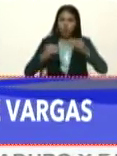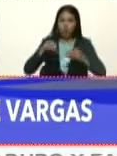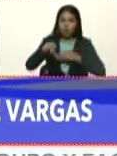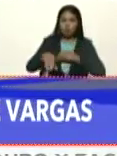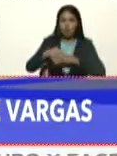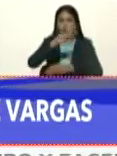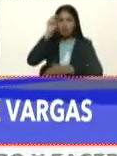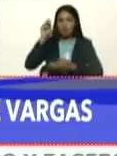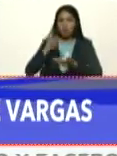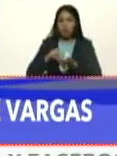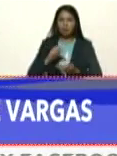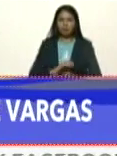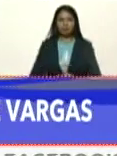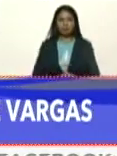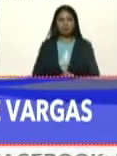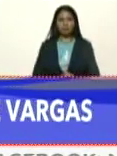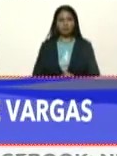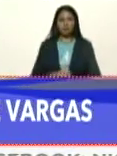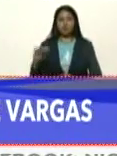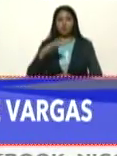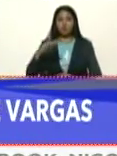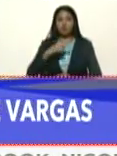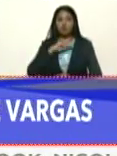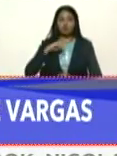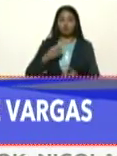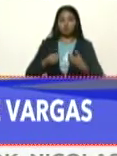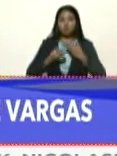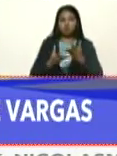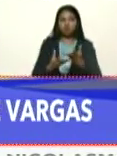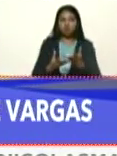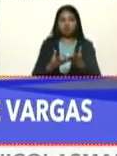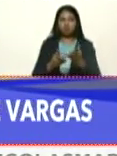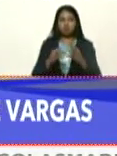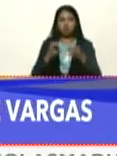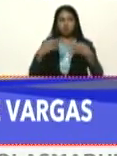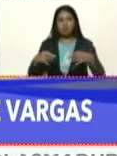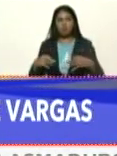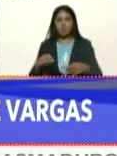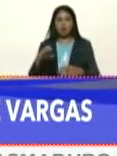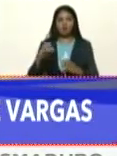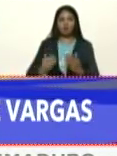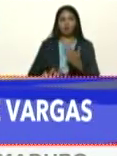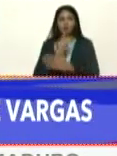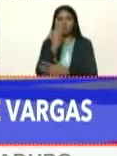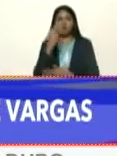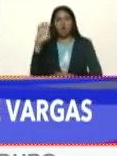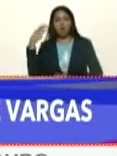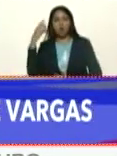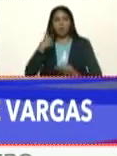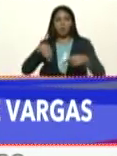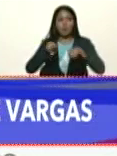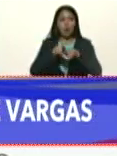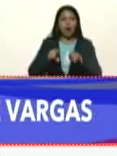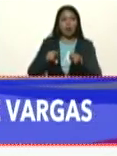Nacional, donde lanzó los decretos fundamentales para fundar Colombia como gran